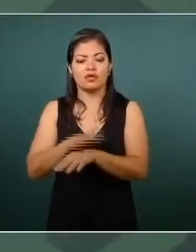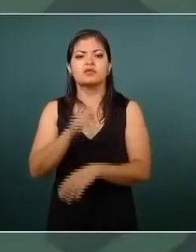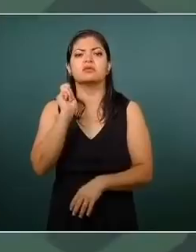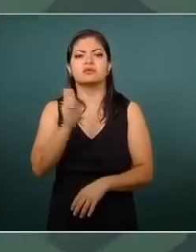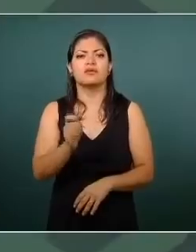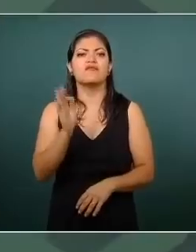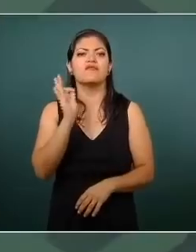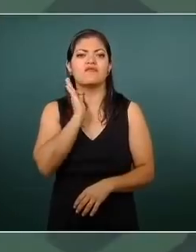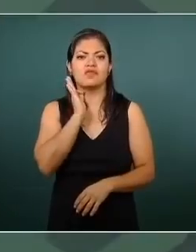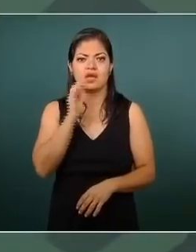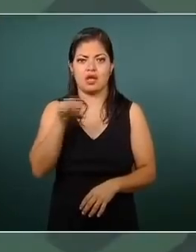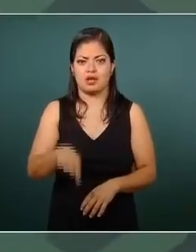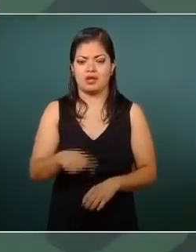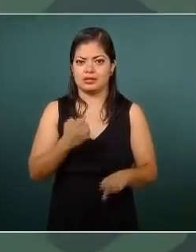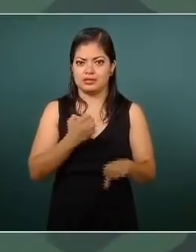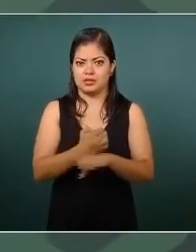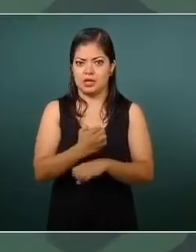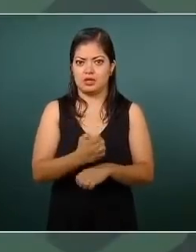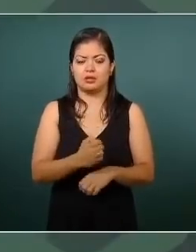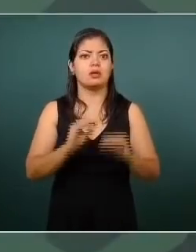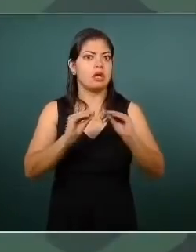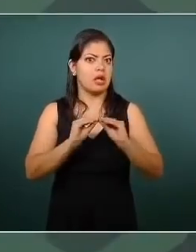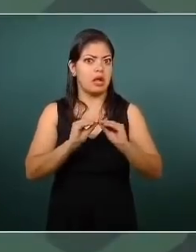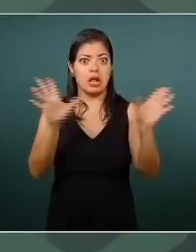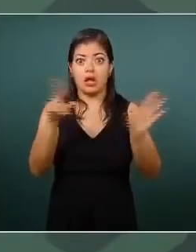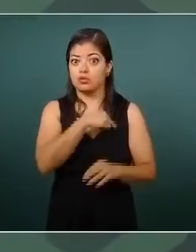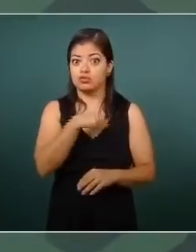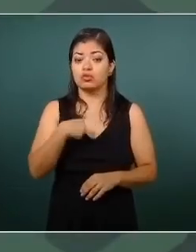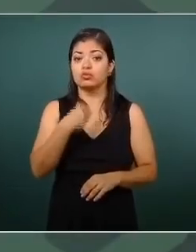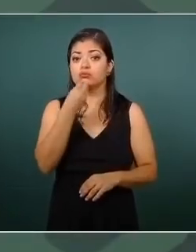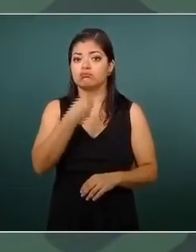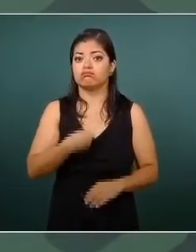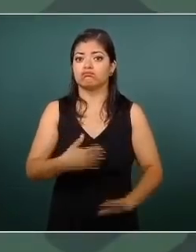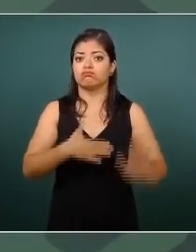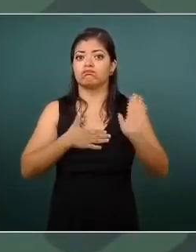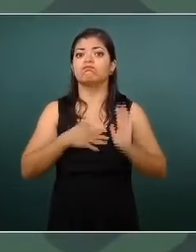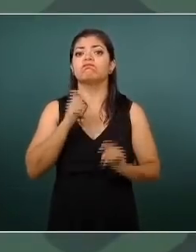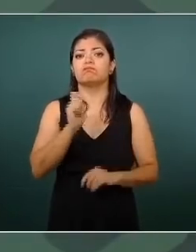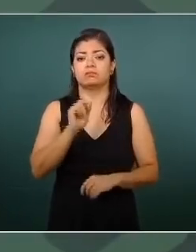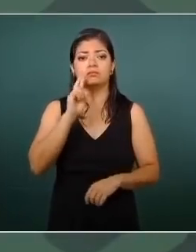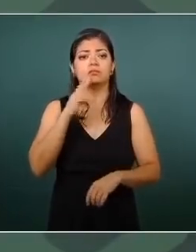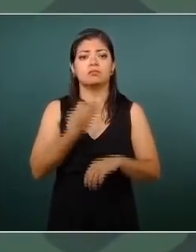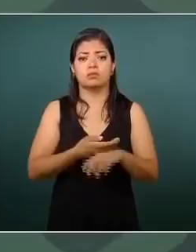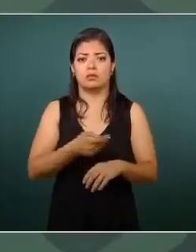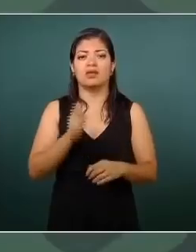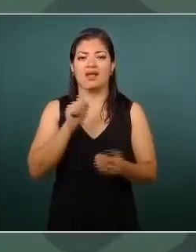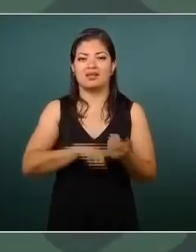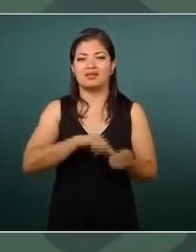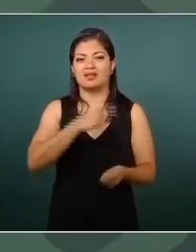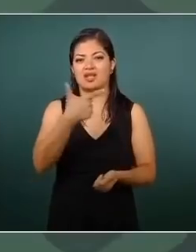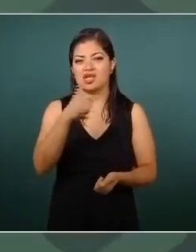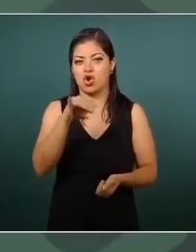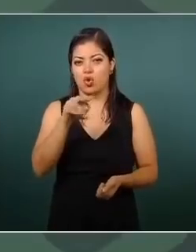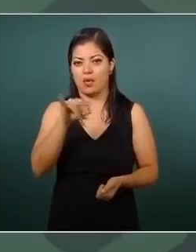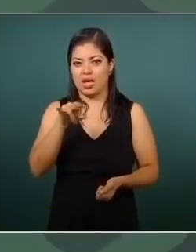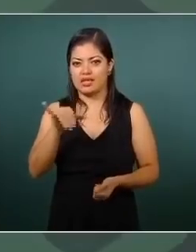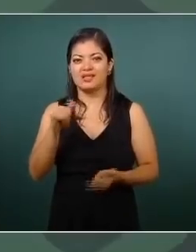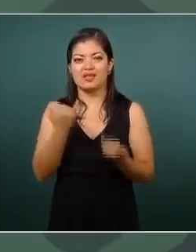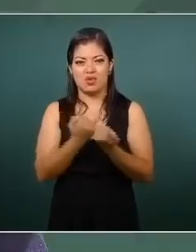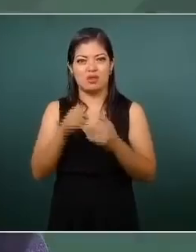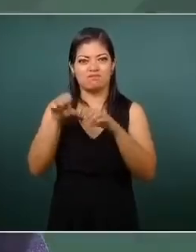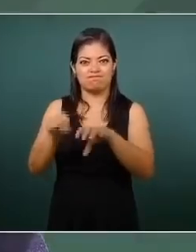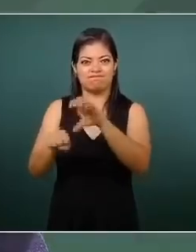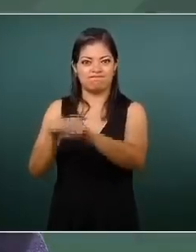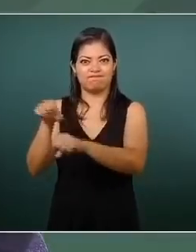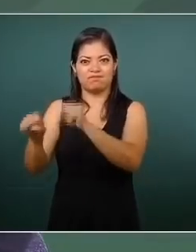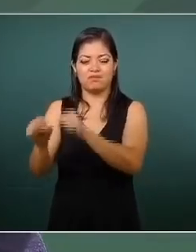del Estado. Por supuesto que estamos comprometidos con la agenda de que se haga justicia en el caso de Giovanni y en el caso de los jóvenes que fueron detenidos de manera